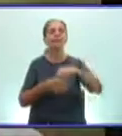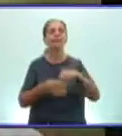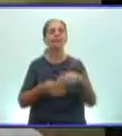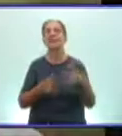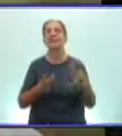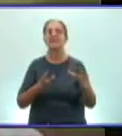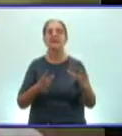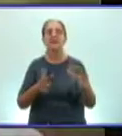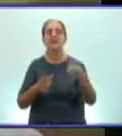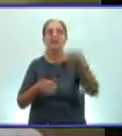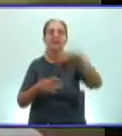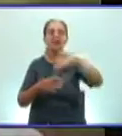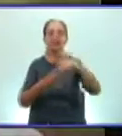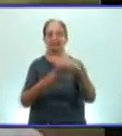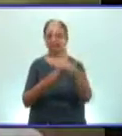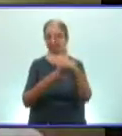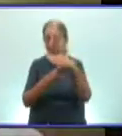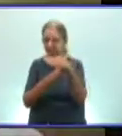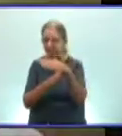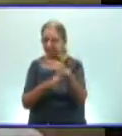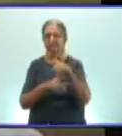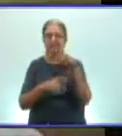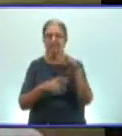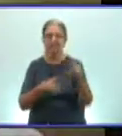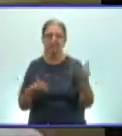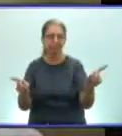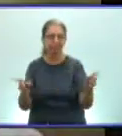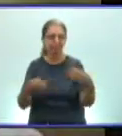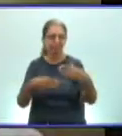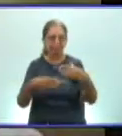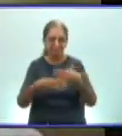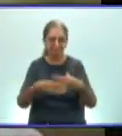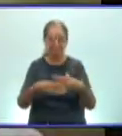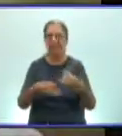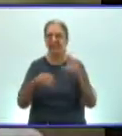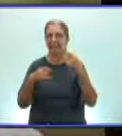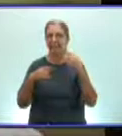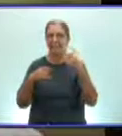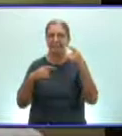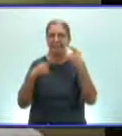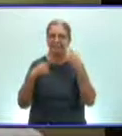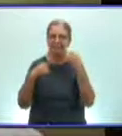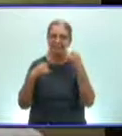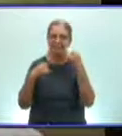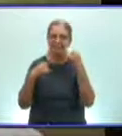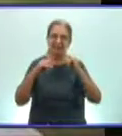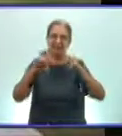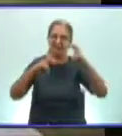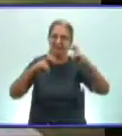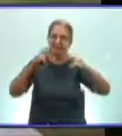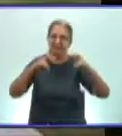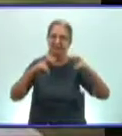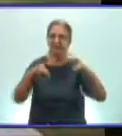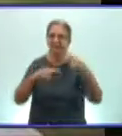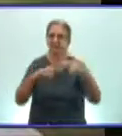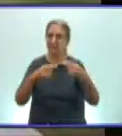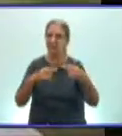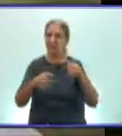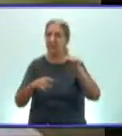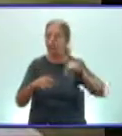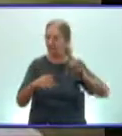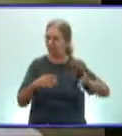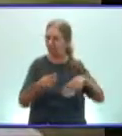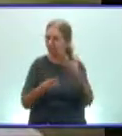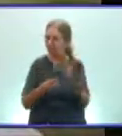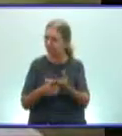para dar conclusiones sobre una investigación que estés realizando. Ahora te propongo una próxima actividad.